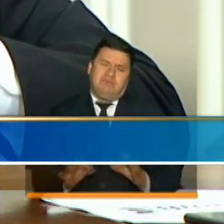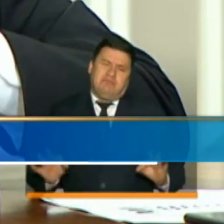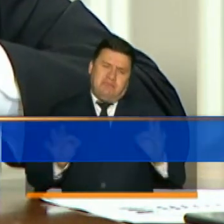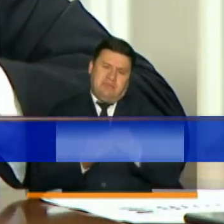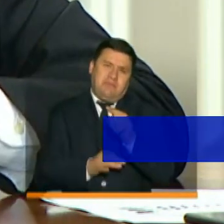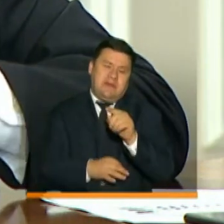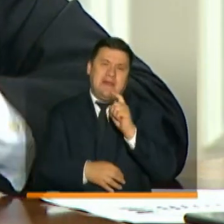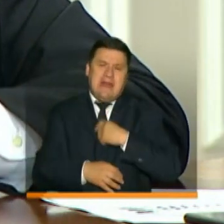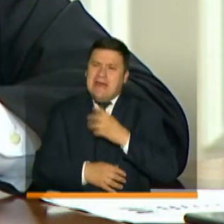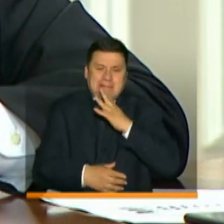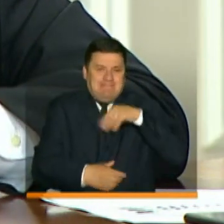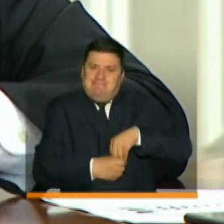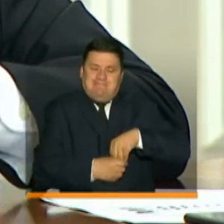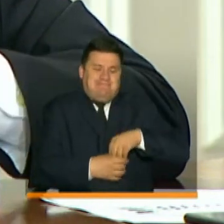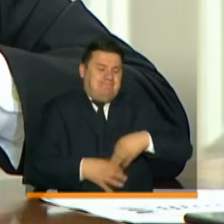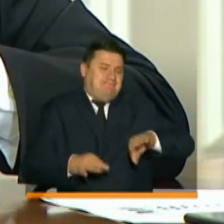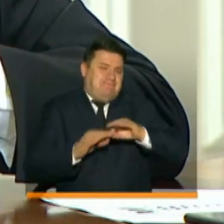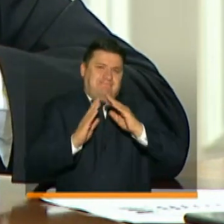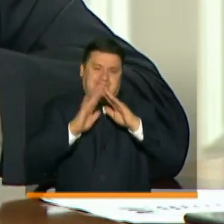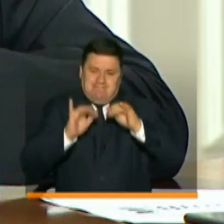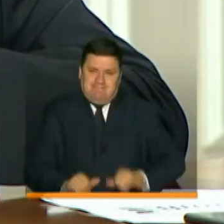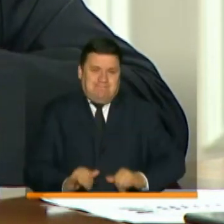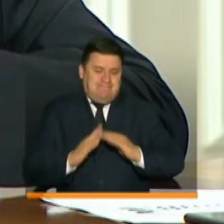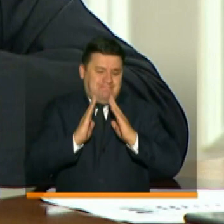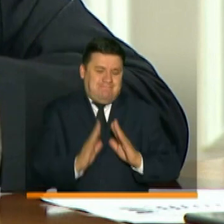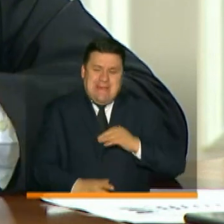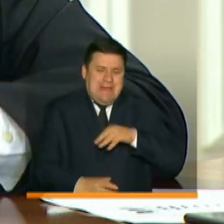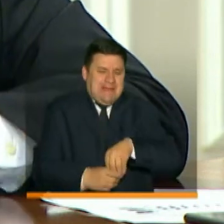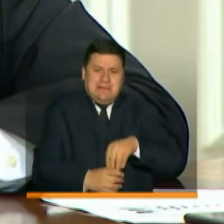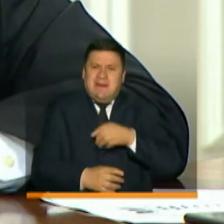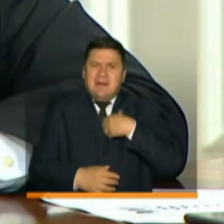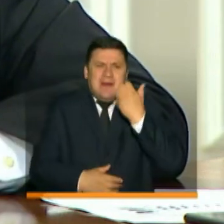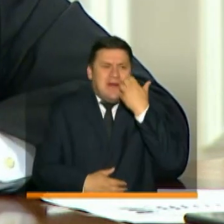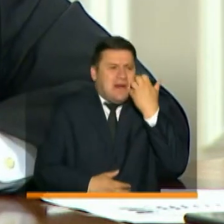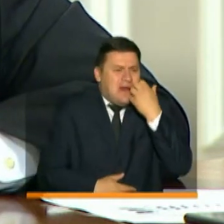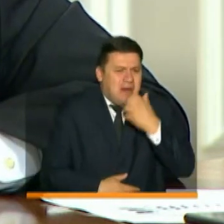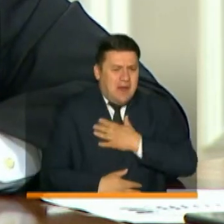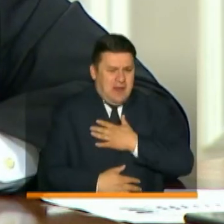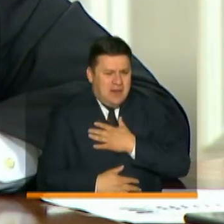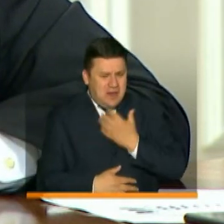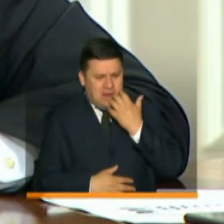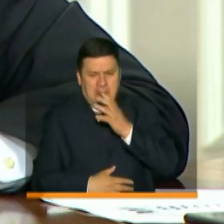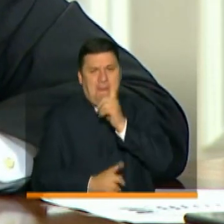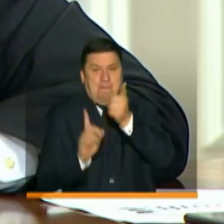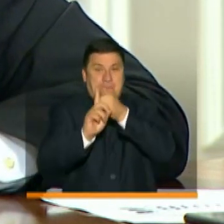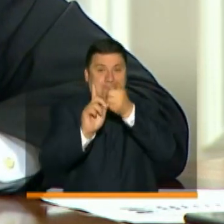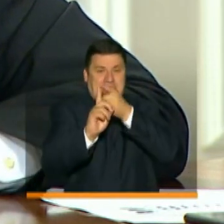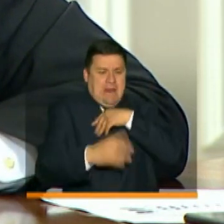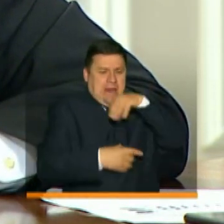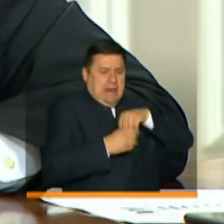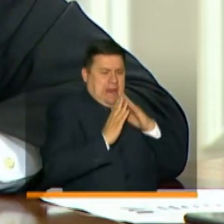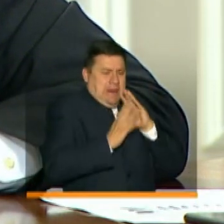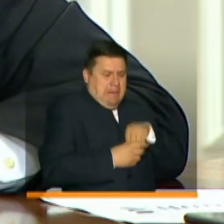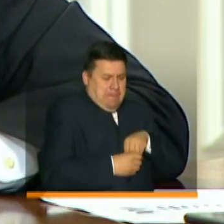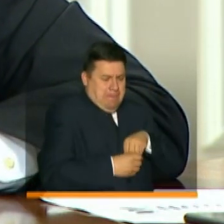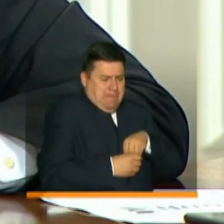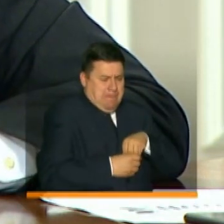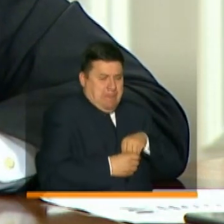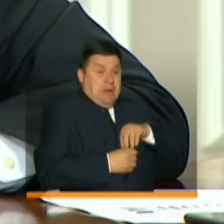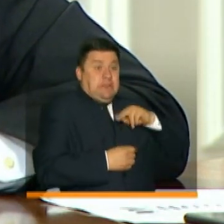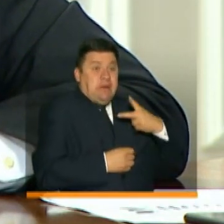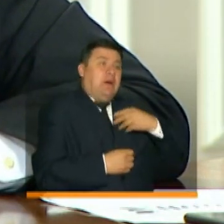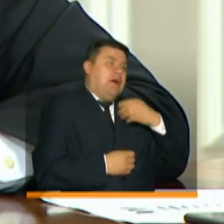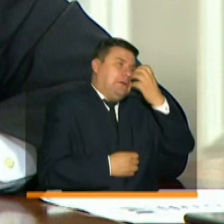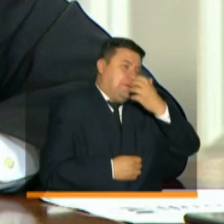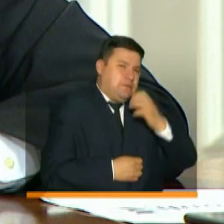importante es el aislamiento. Frente a la sintomatología respiratoria, primero aislarse y segundo aplicarse la prueba. No